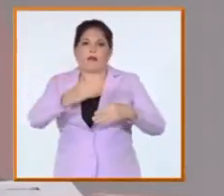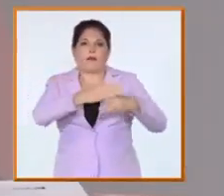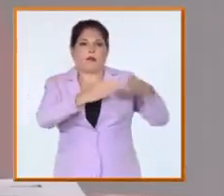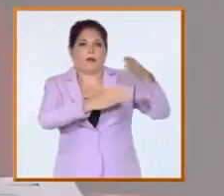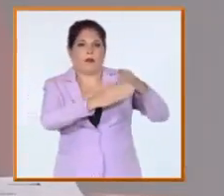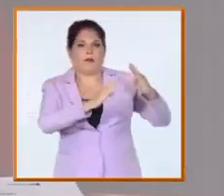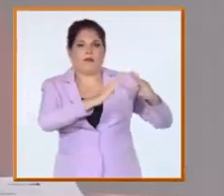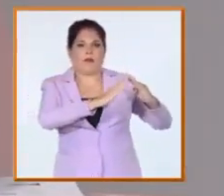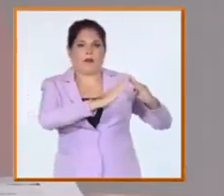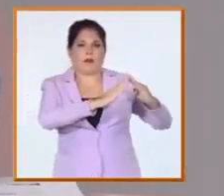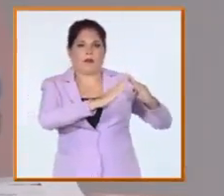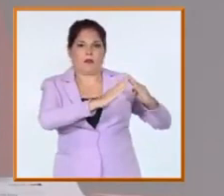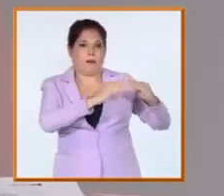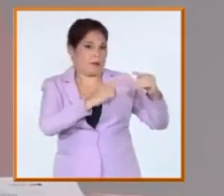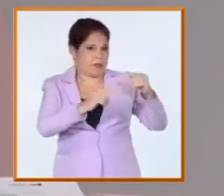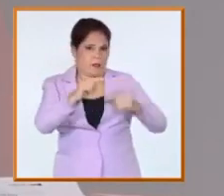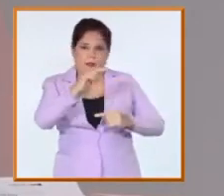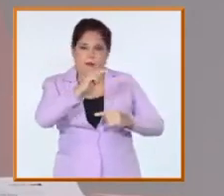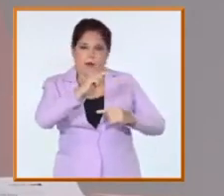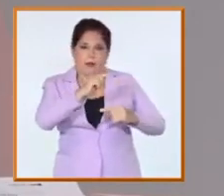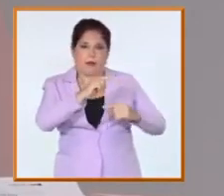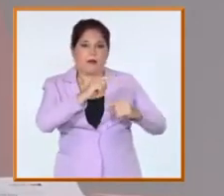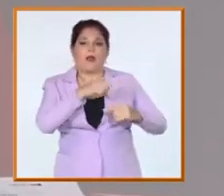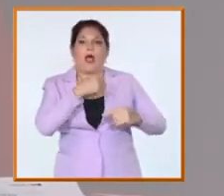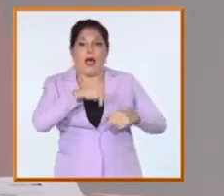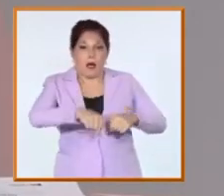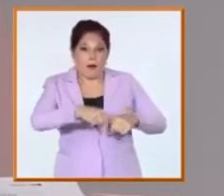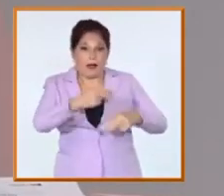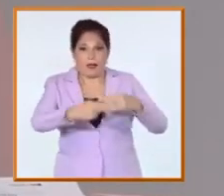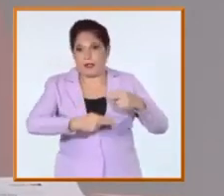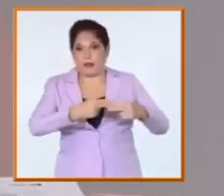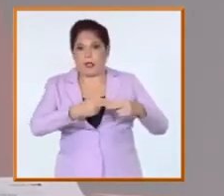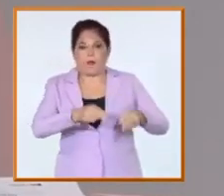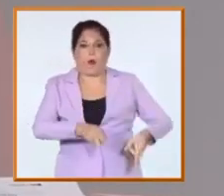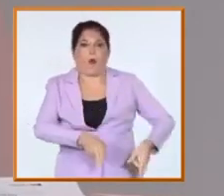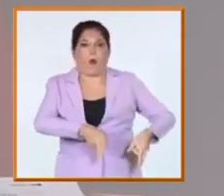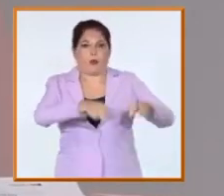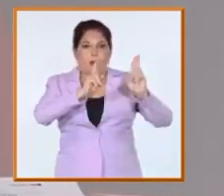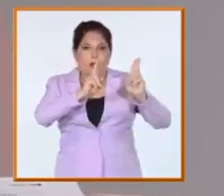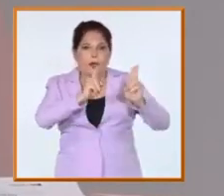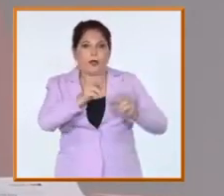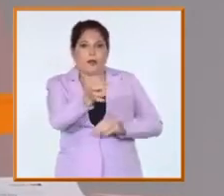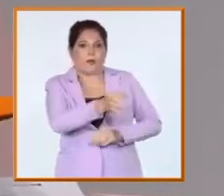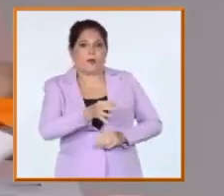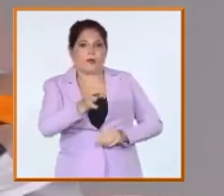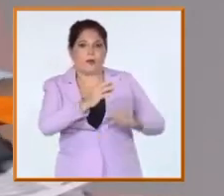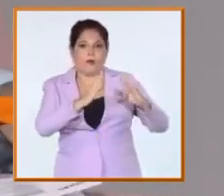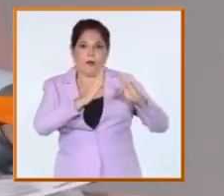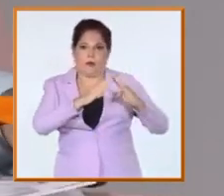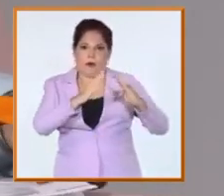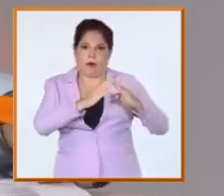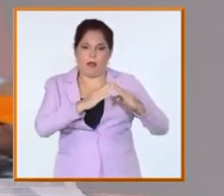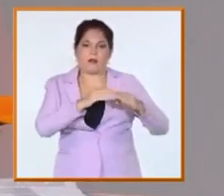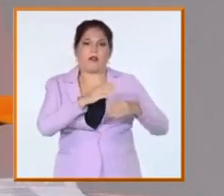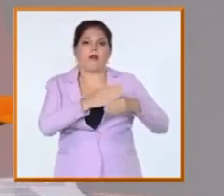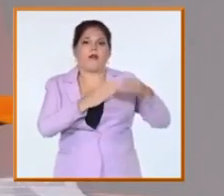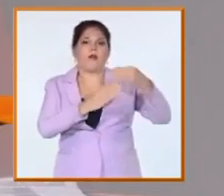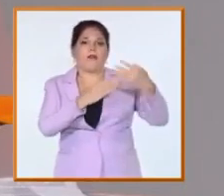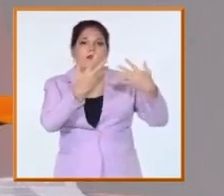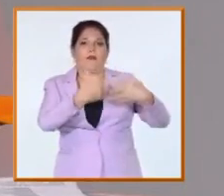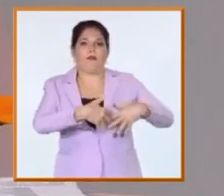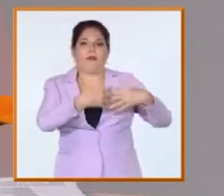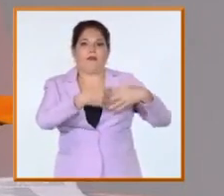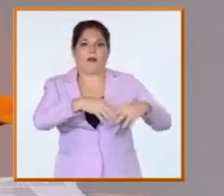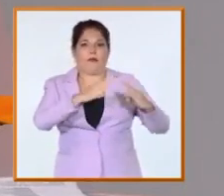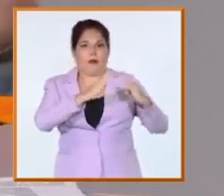sobre todo las viviendas que estamos desarrollando en todos los municipios del país el